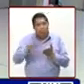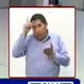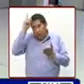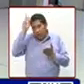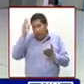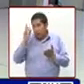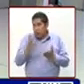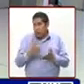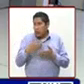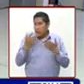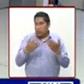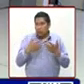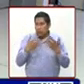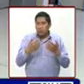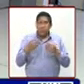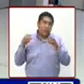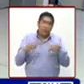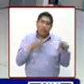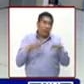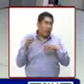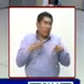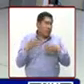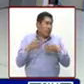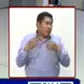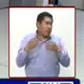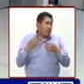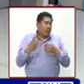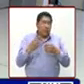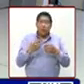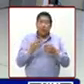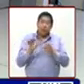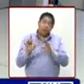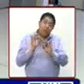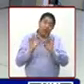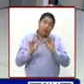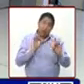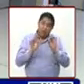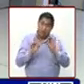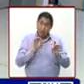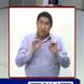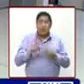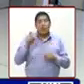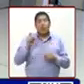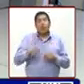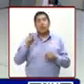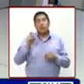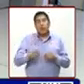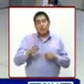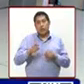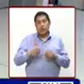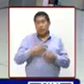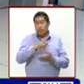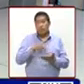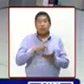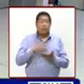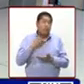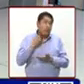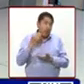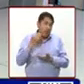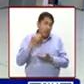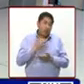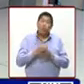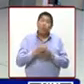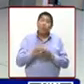de Diputados para que se llegue a una preselección que está necesitando la Asamblea Legislativa y, por